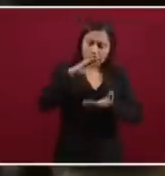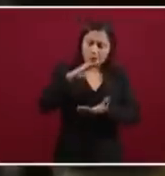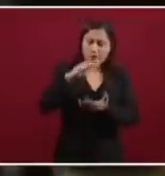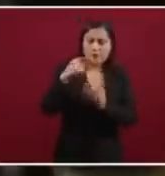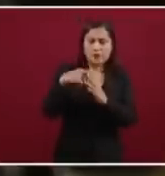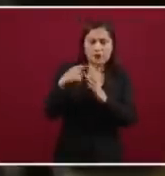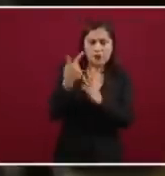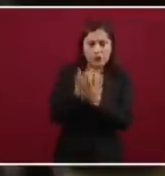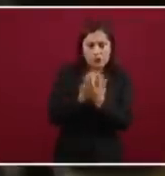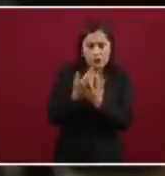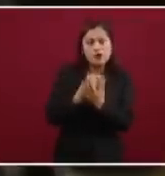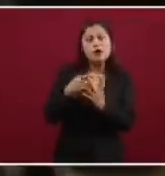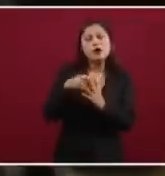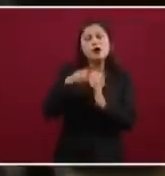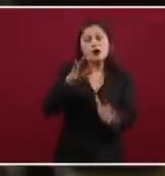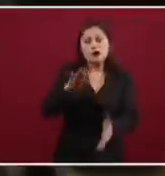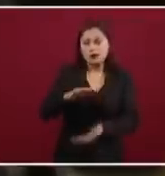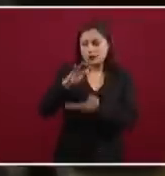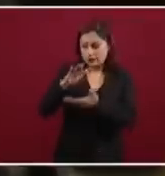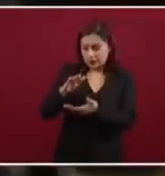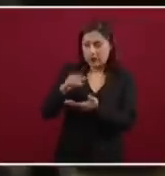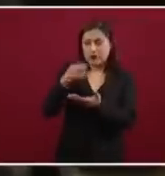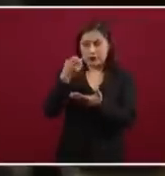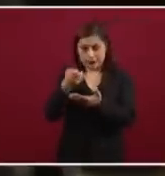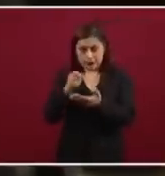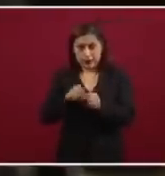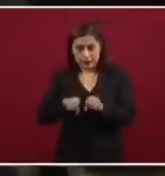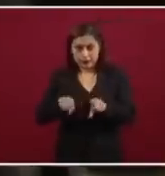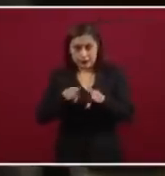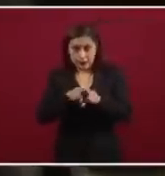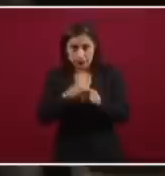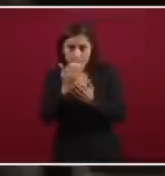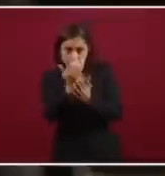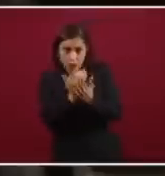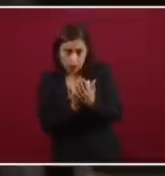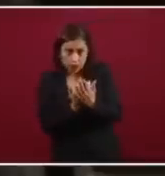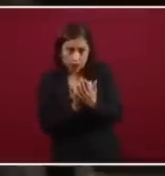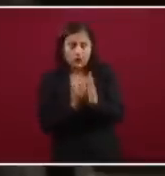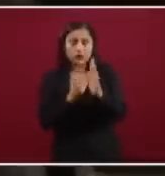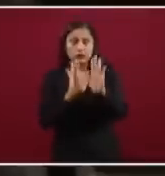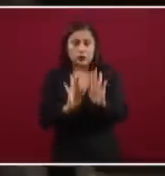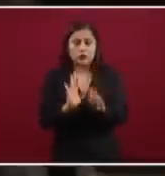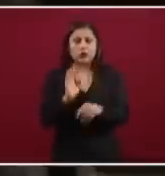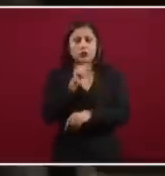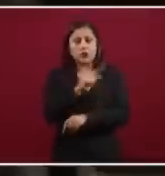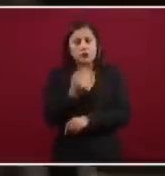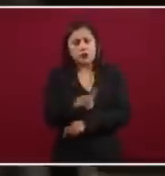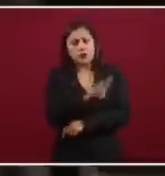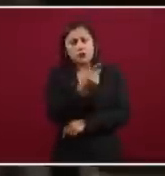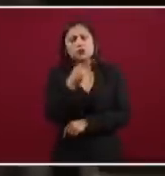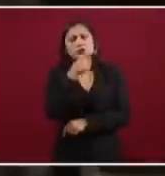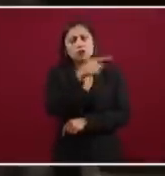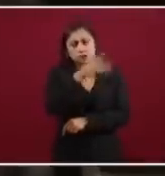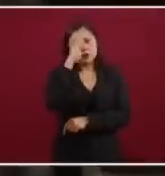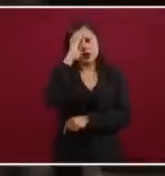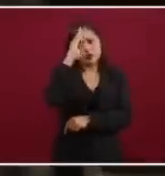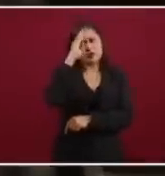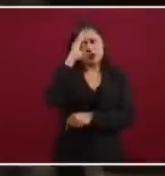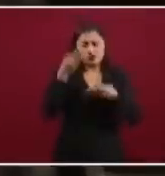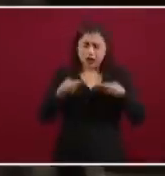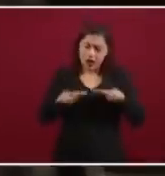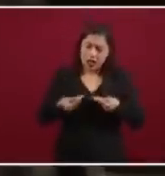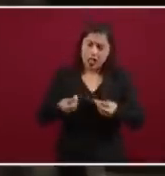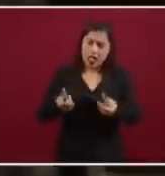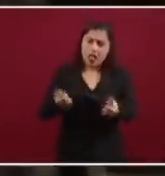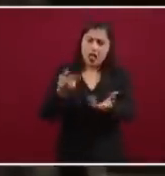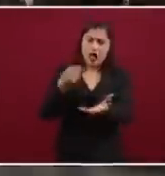estos recortes y también usted ayer hablaba de derroche, que nos platique si considera que hay derroche